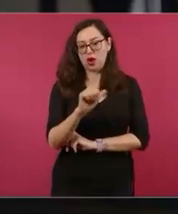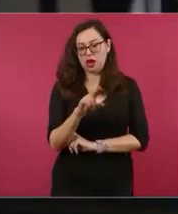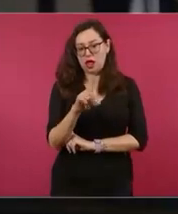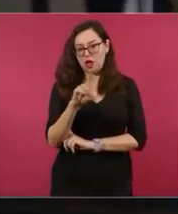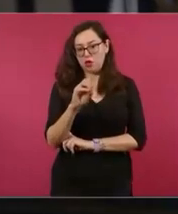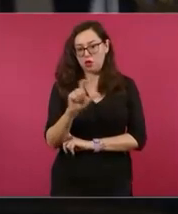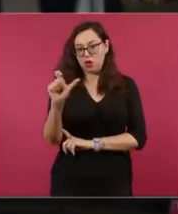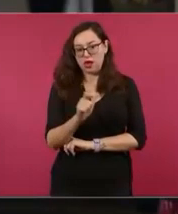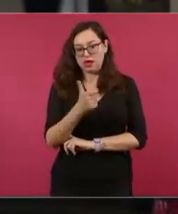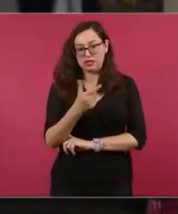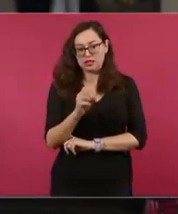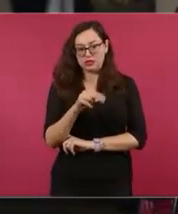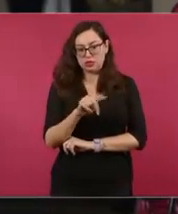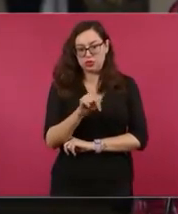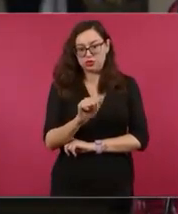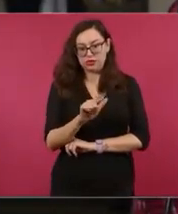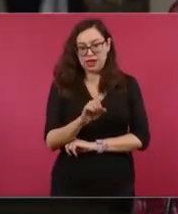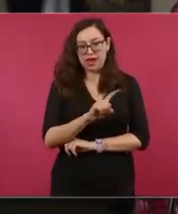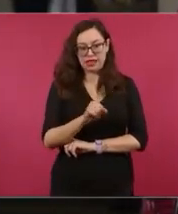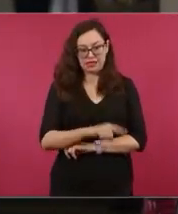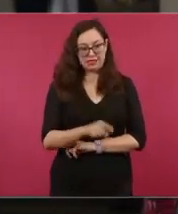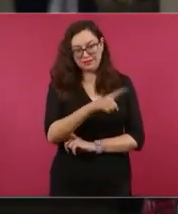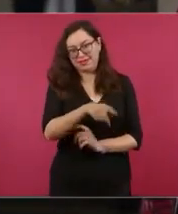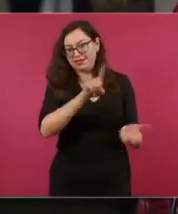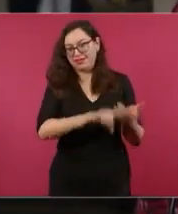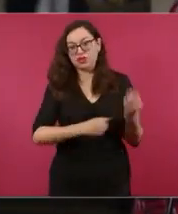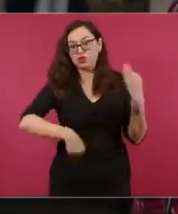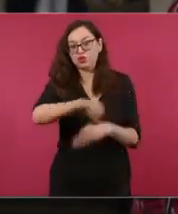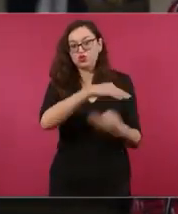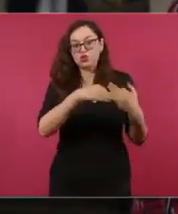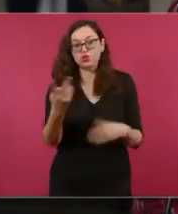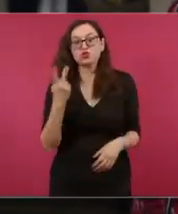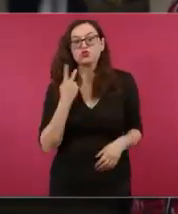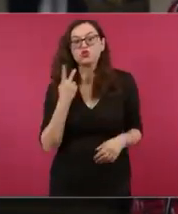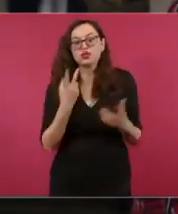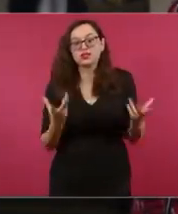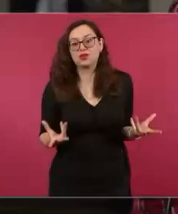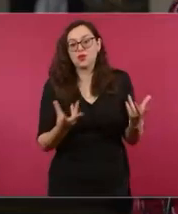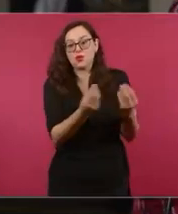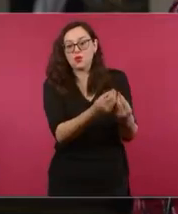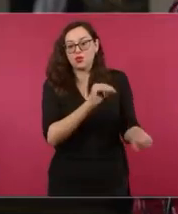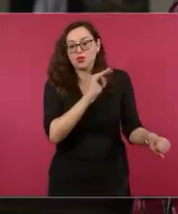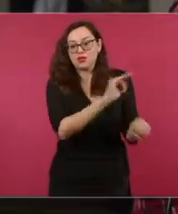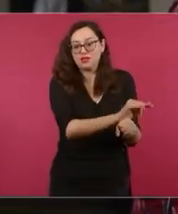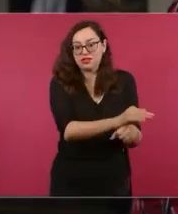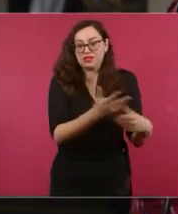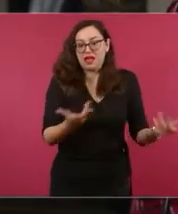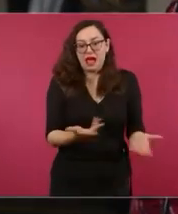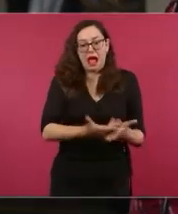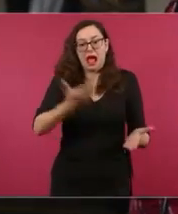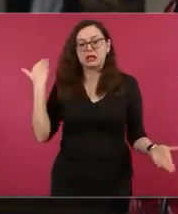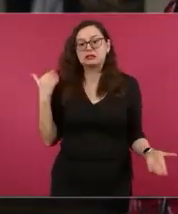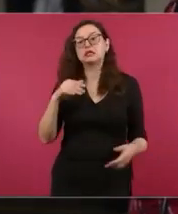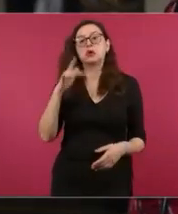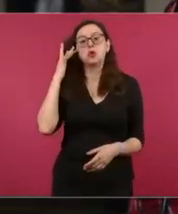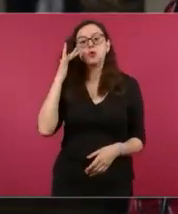año, que ya también ese movimiento, pues todos lo sabíamos, pero ya se quitó la máscara de a quién pertenece y a qué intereses